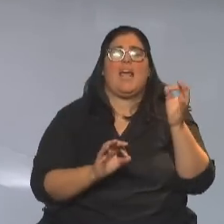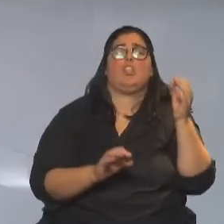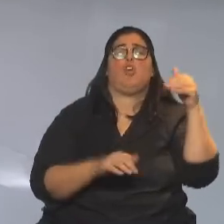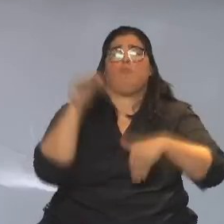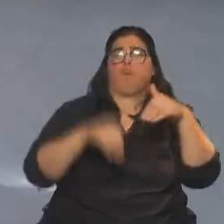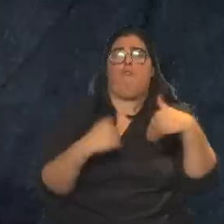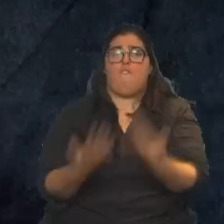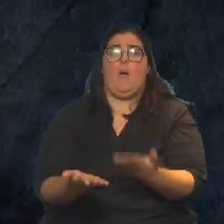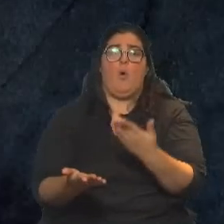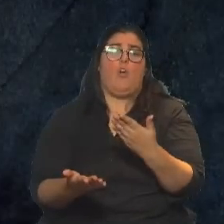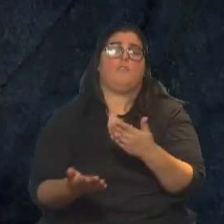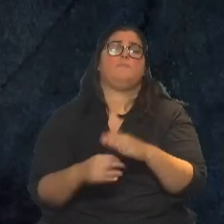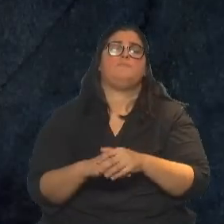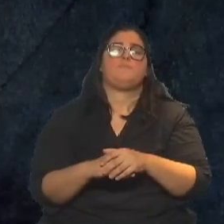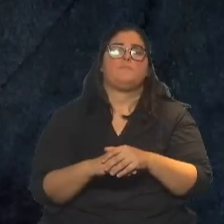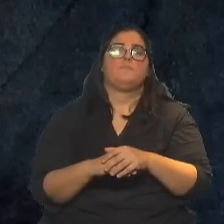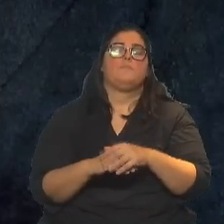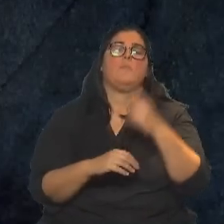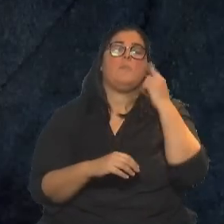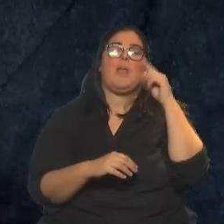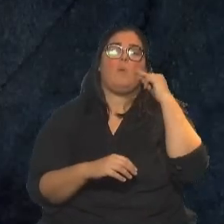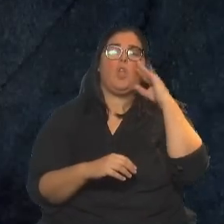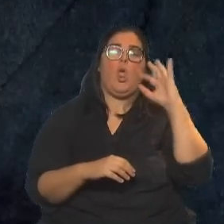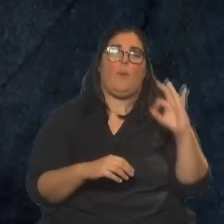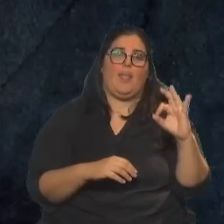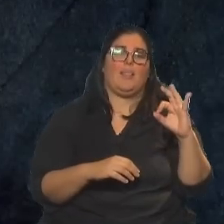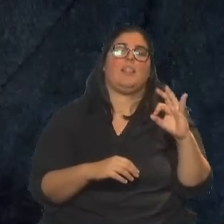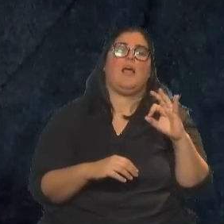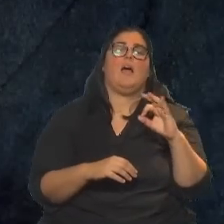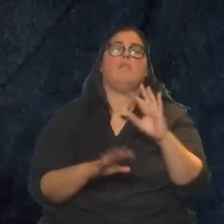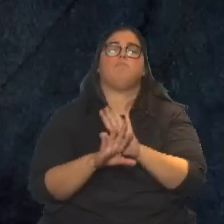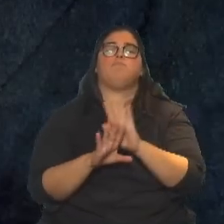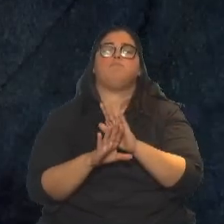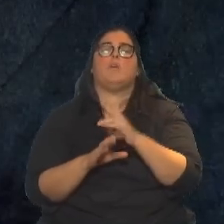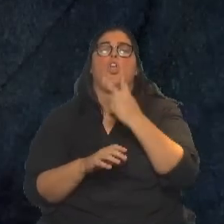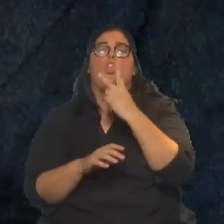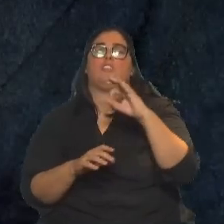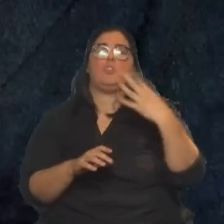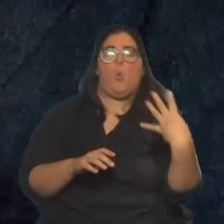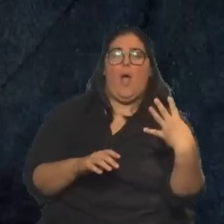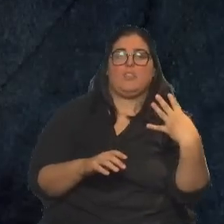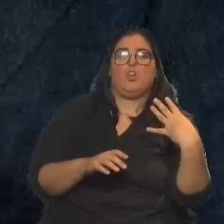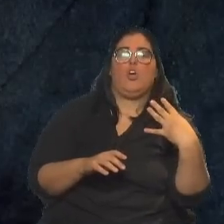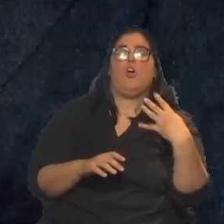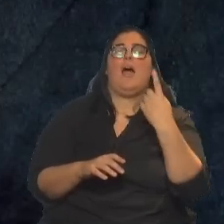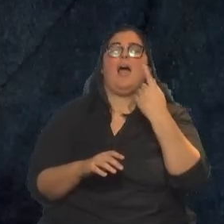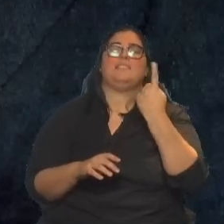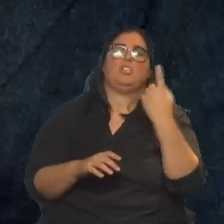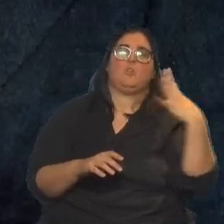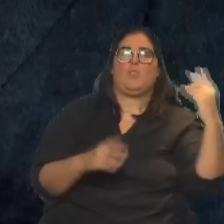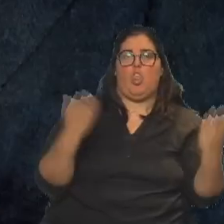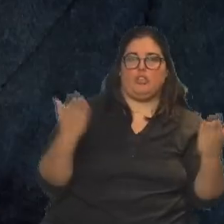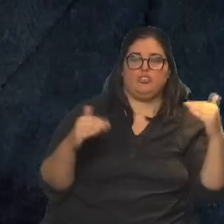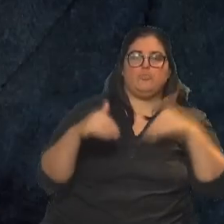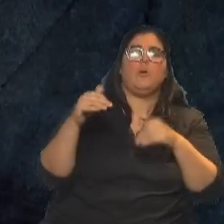1990, segunda moción, superó la votación por 204 a 152 votos, pero decidió renunciar para impedir una